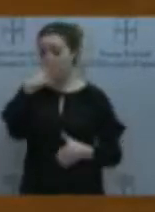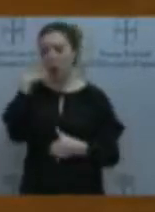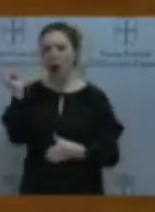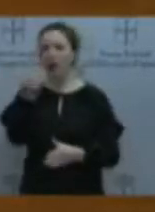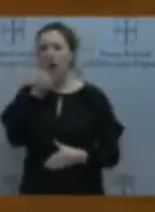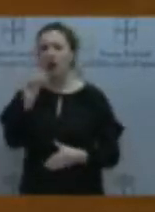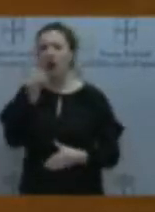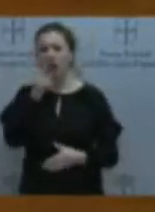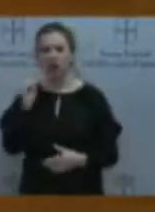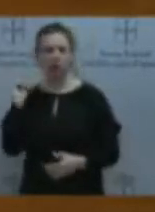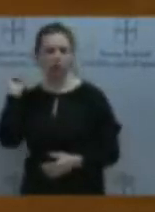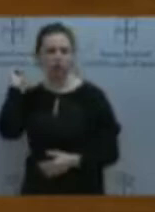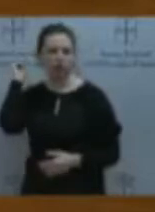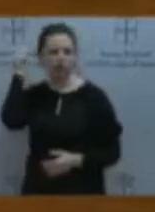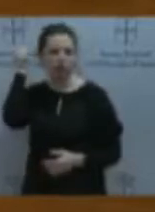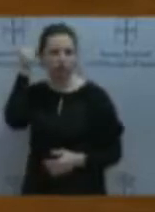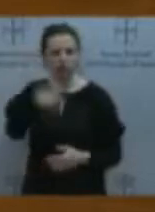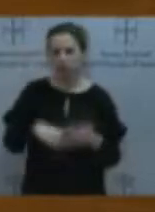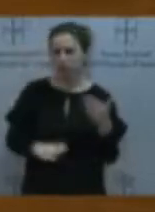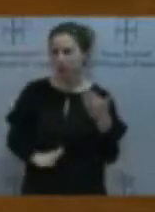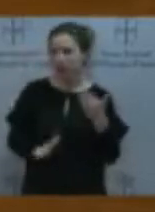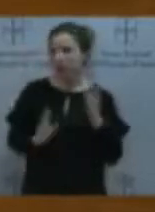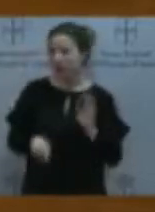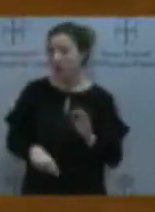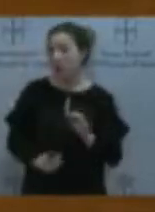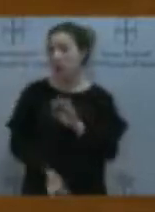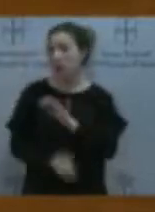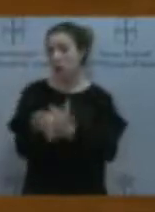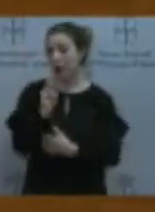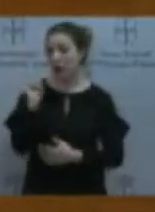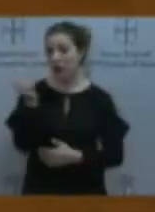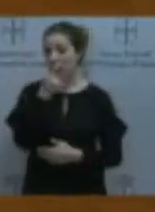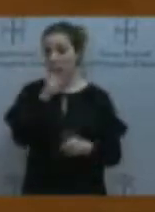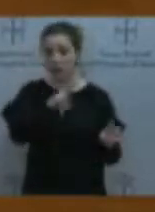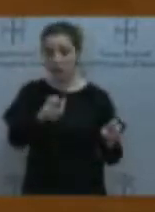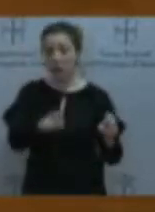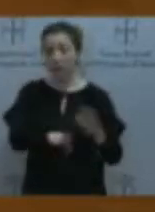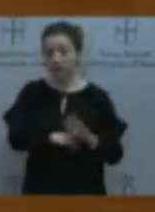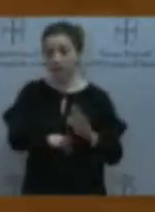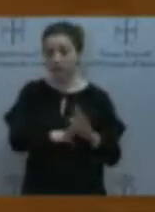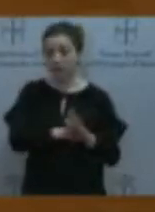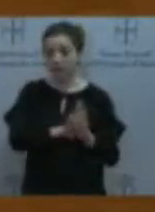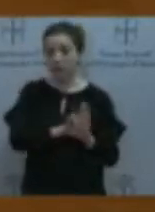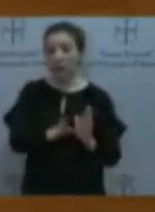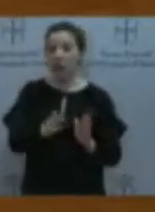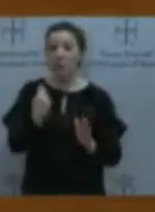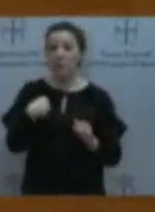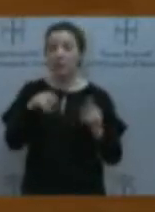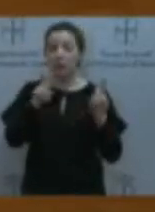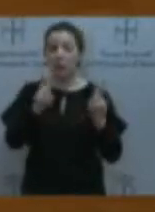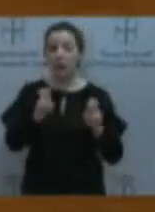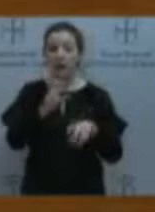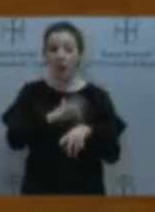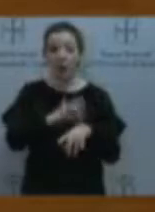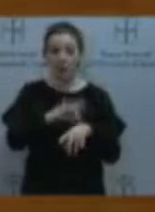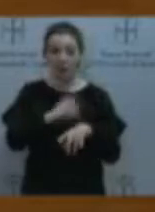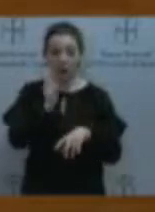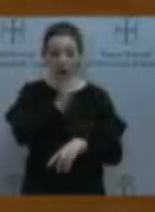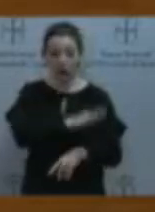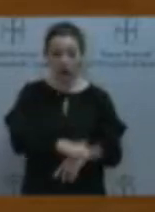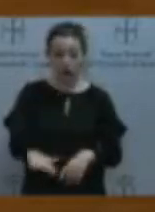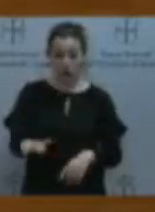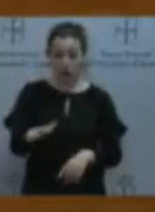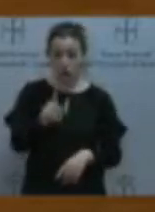errores que siguen cometiéndose. Sobre pediatría y atención primaria, como dije, ya hay mucho dicho en esta Cámara. El nuestro grupo